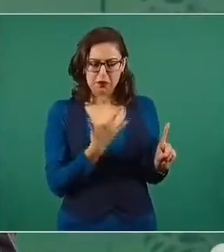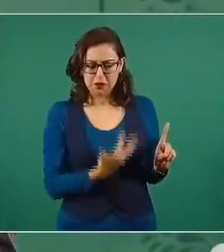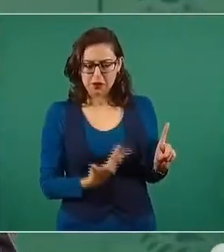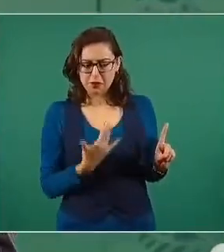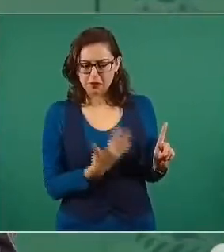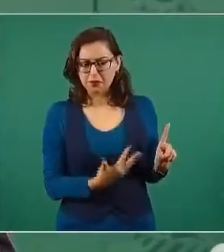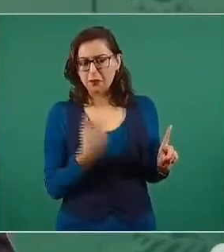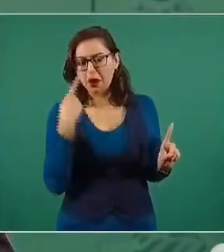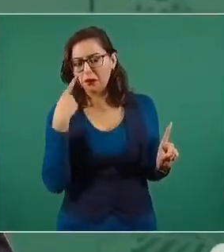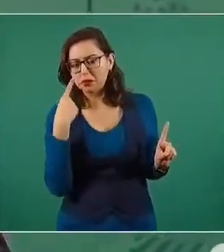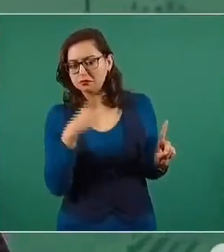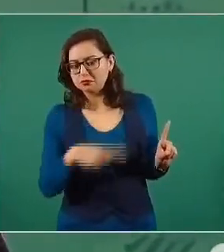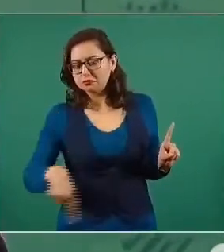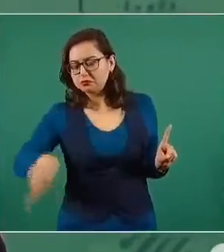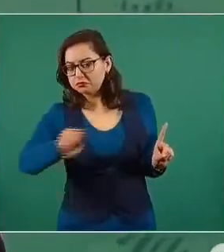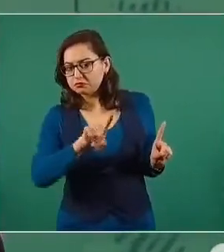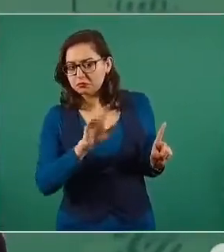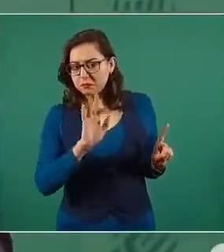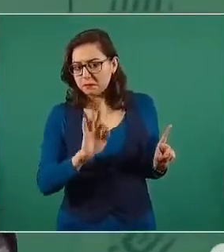se